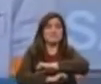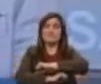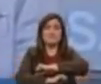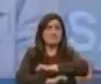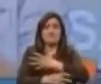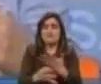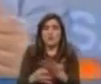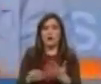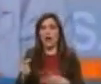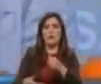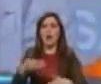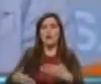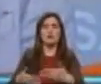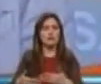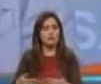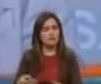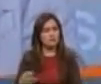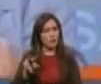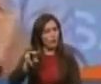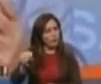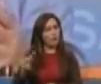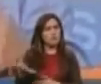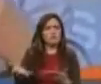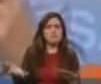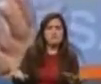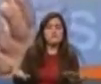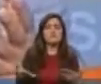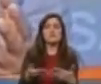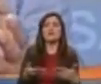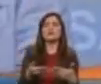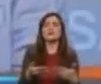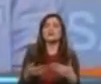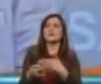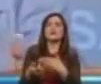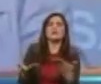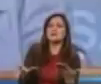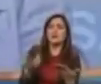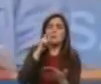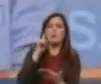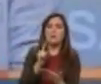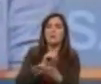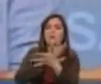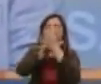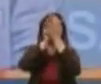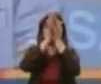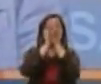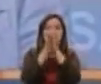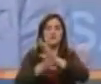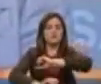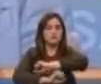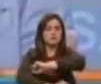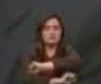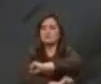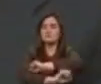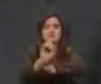precipitarse en este momento a sostener delitos que no están evidenciados que no se sostienen en